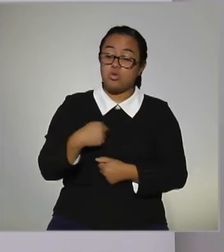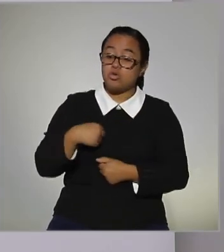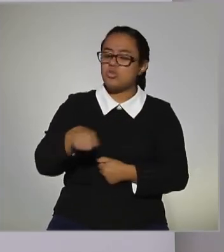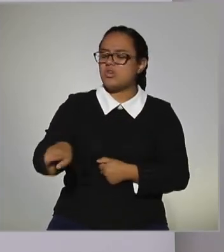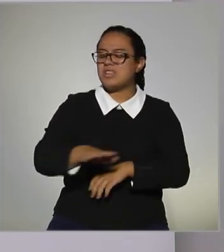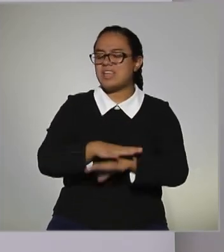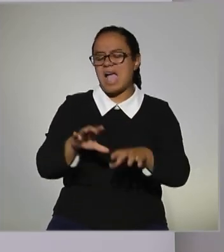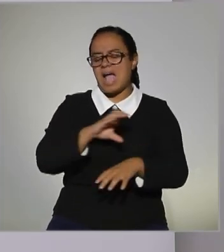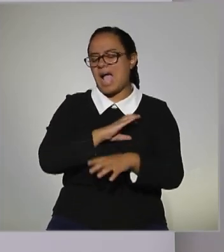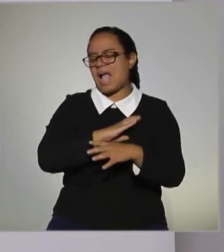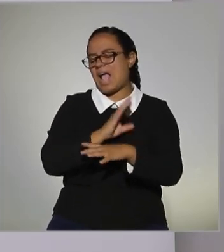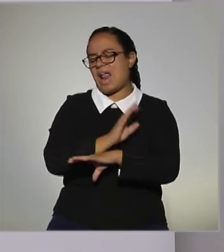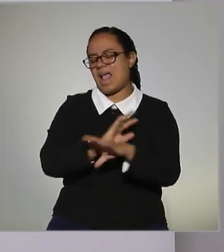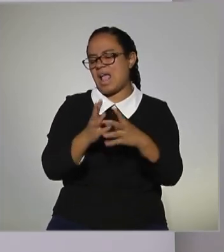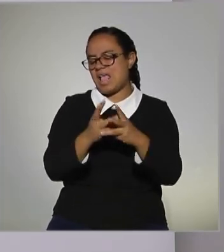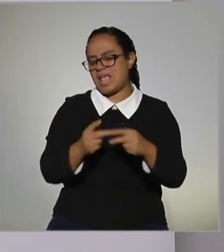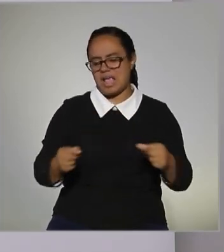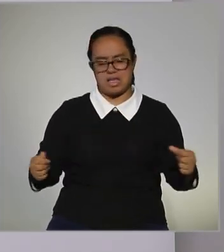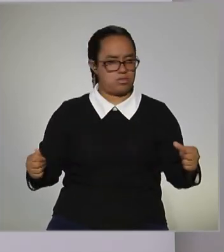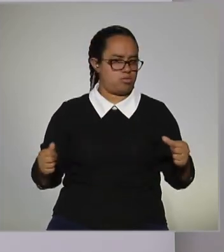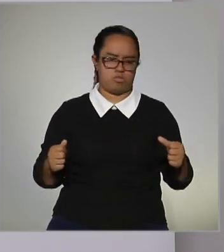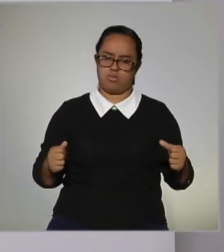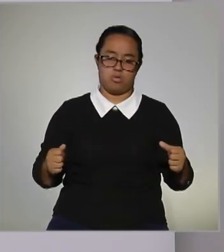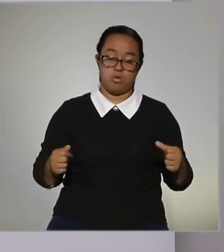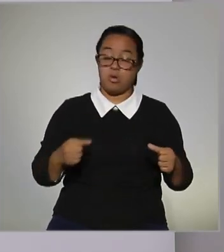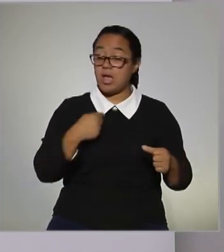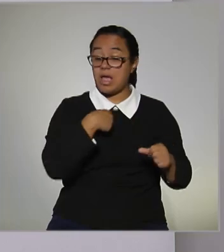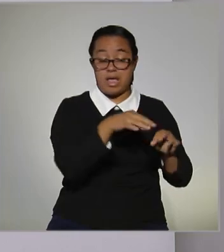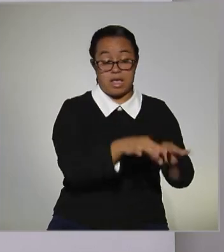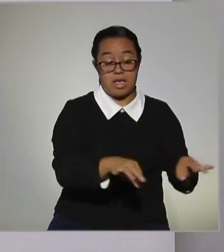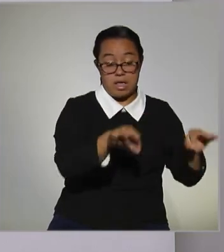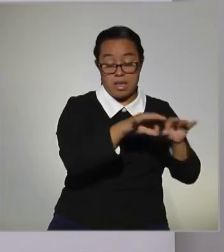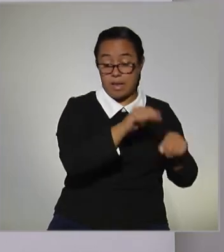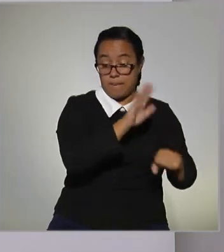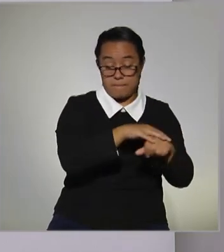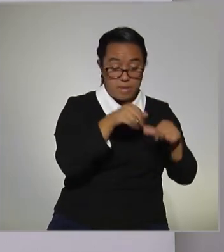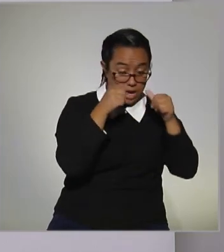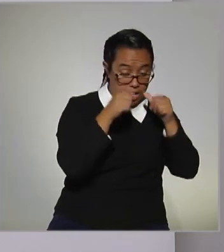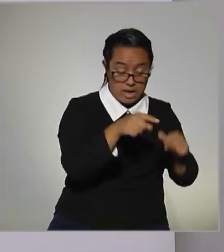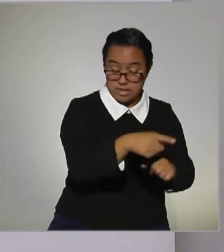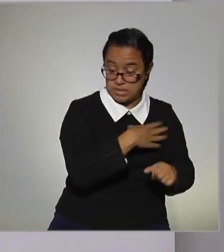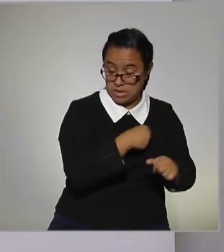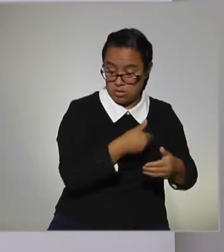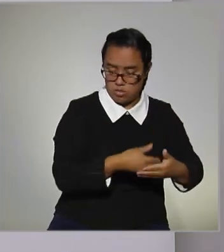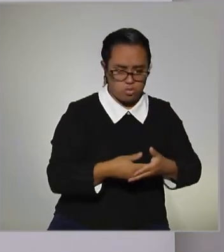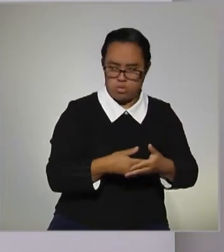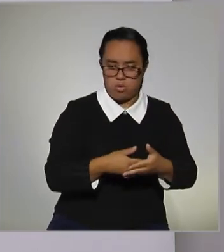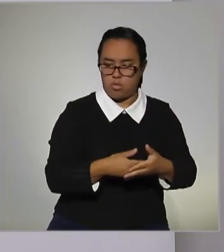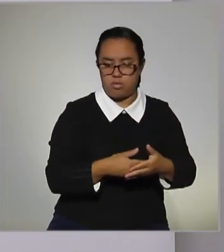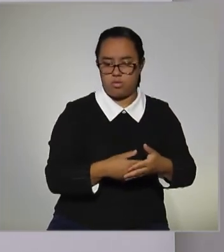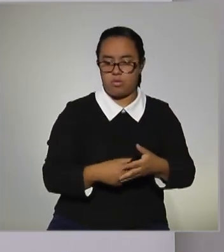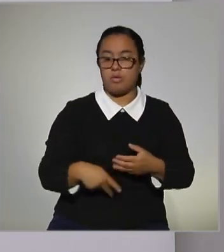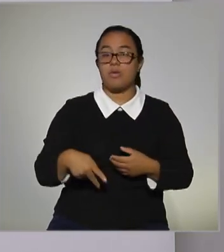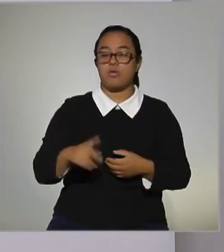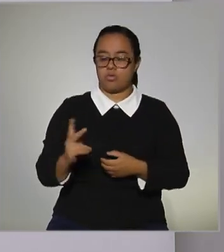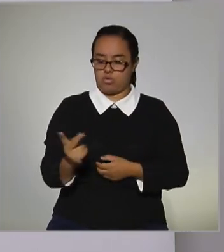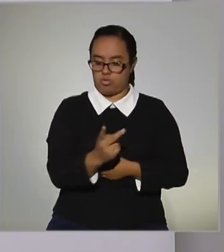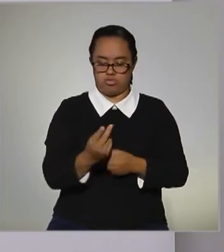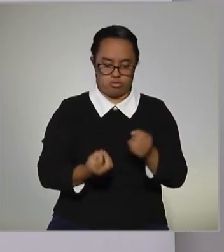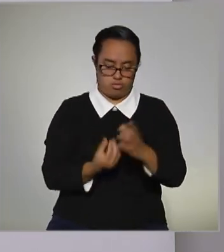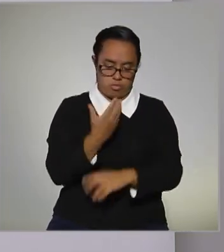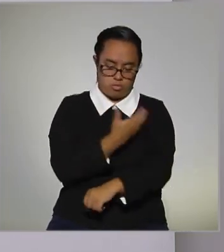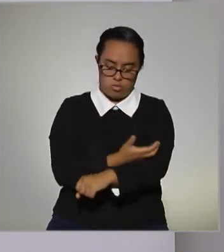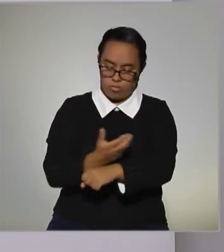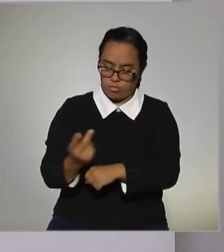querer. No quiere decir que me importa más mi hijo menor. Simplemente es un compañero tuyo, que